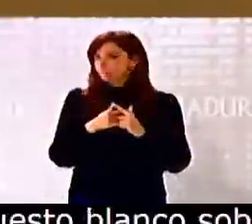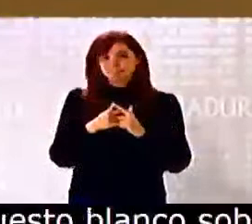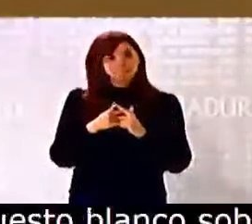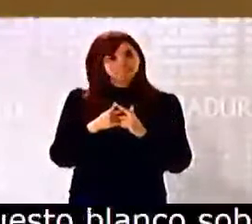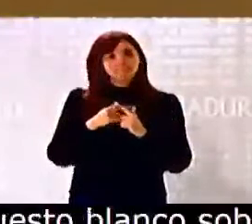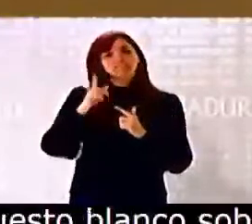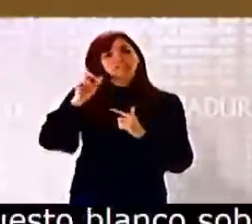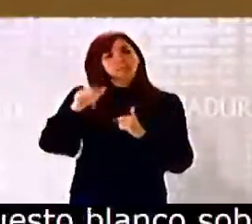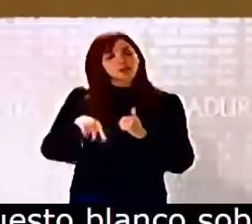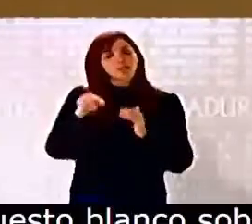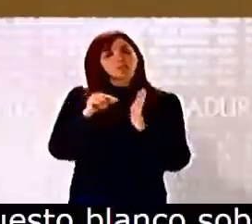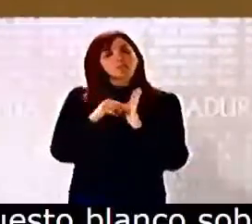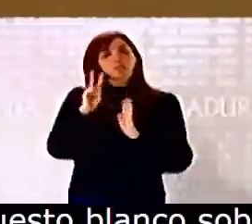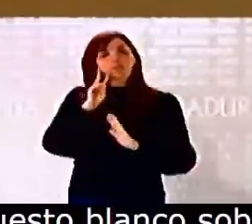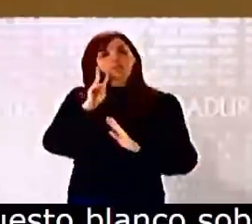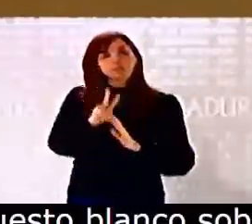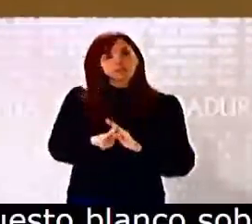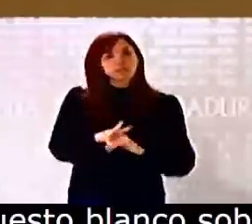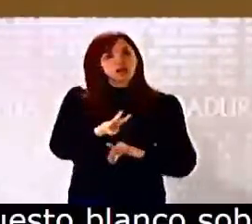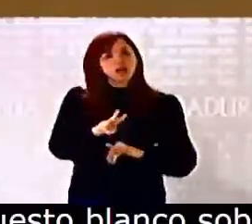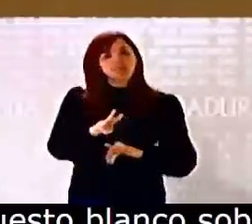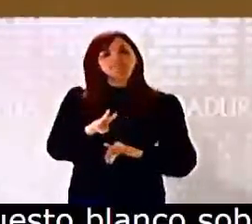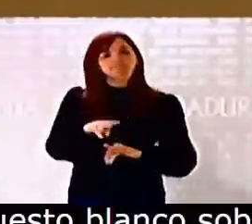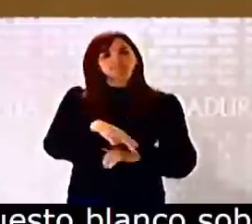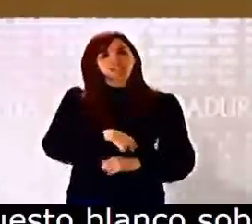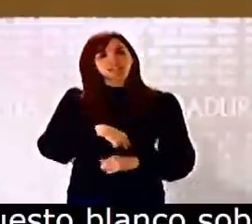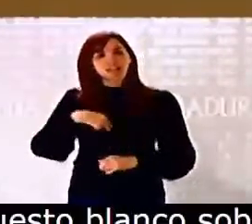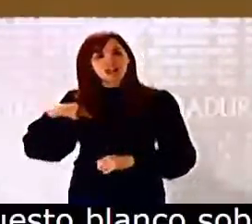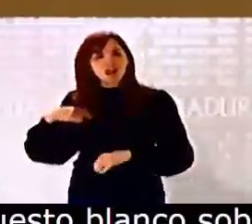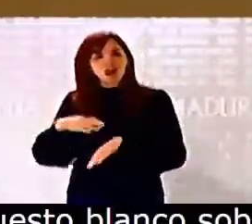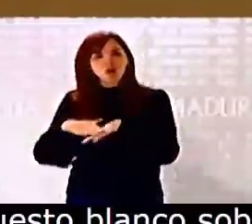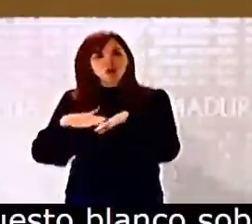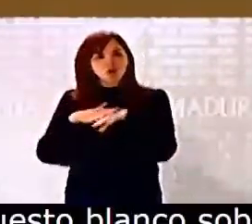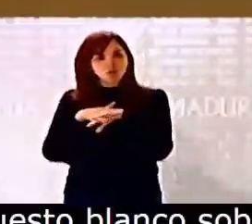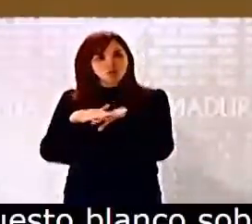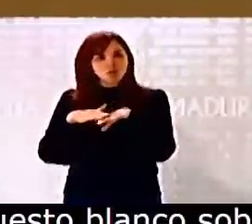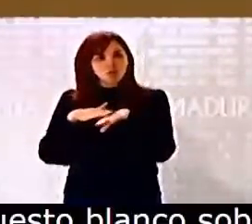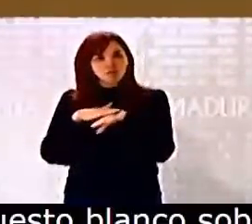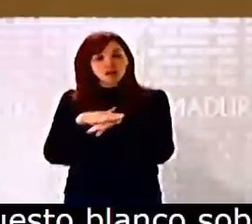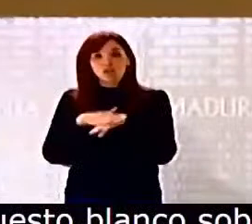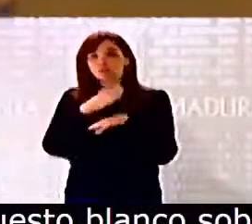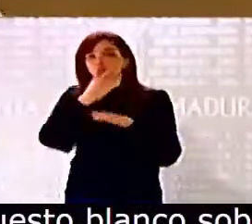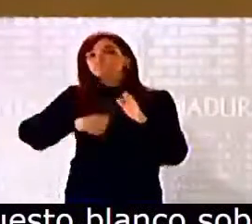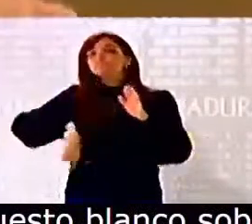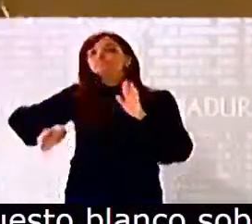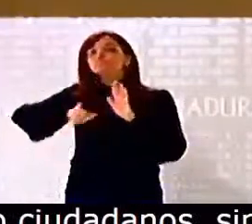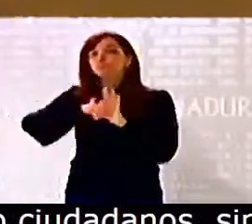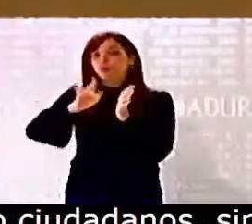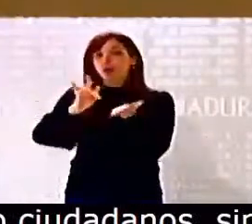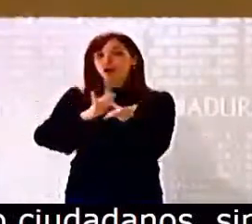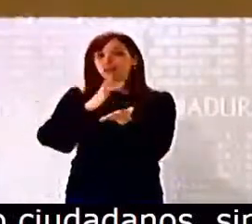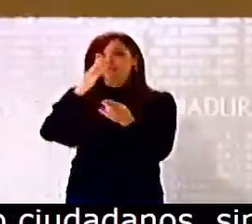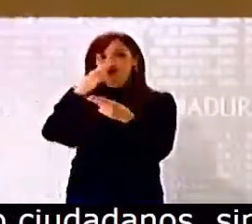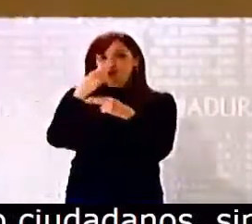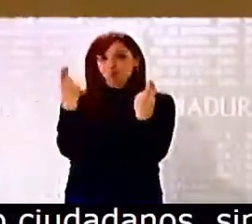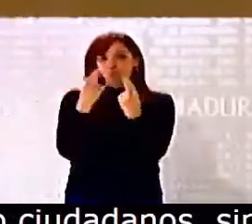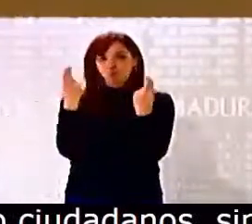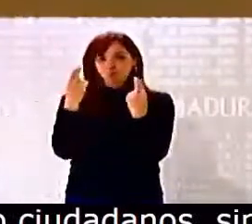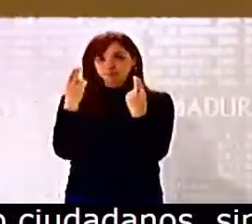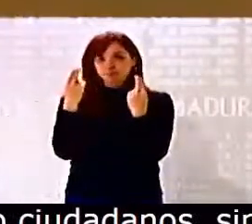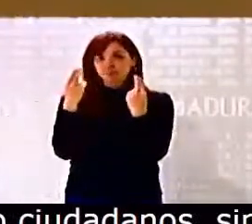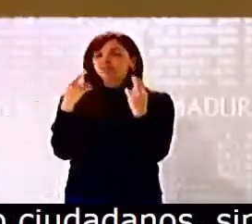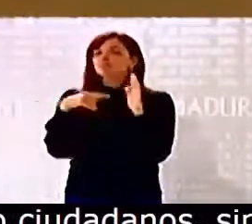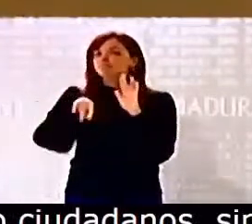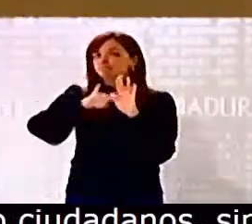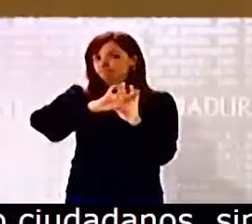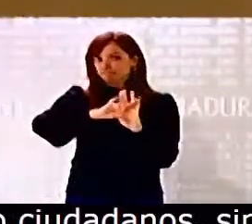ciudadanos, sino también desde una perspectiva gubernamental de una agenda pública que tiene que revertir su esfuerzo